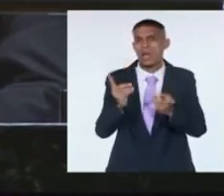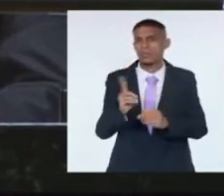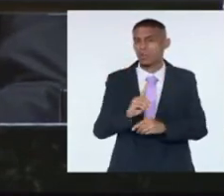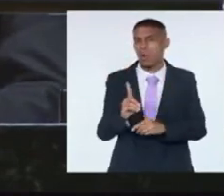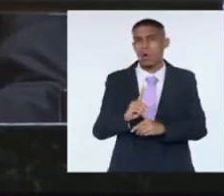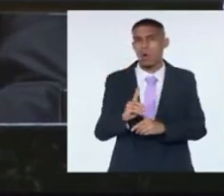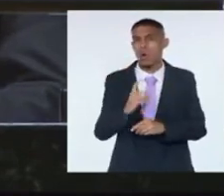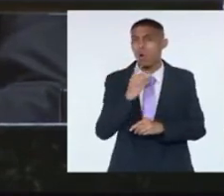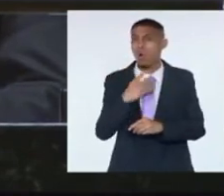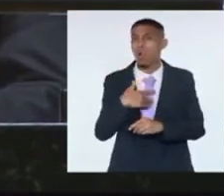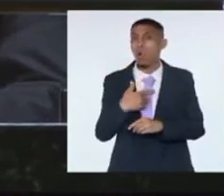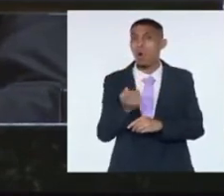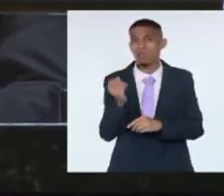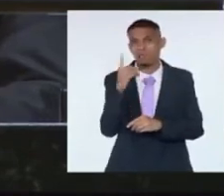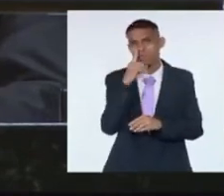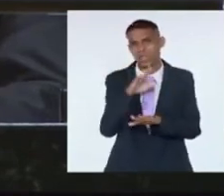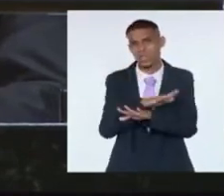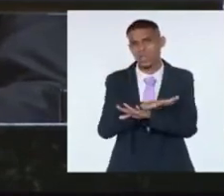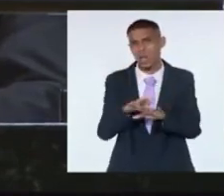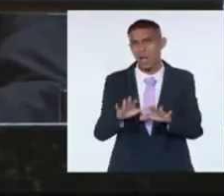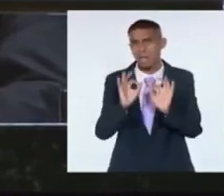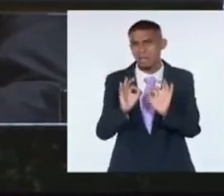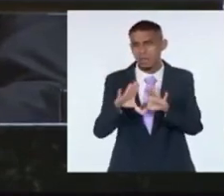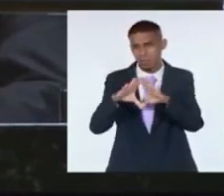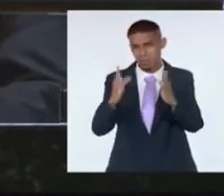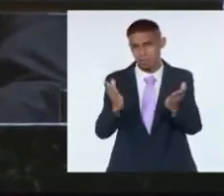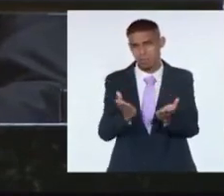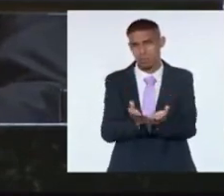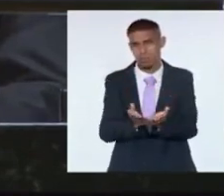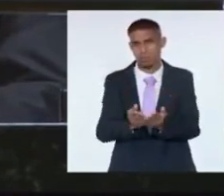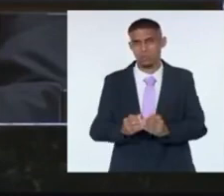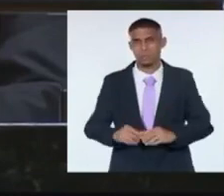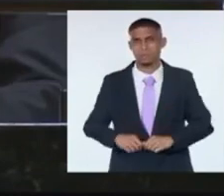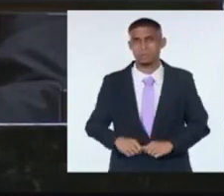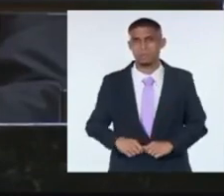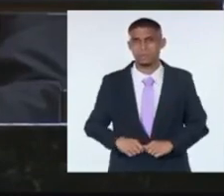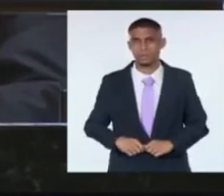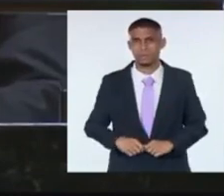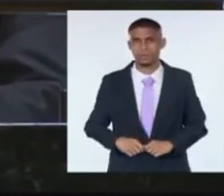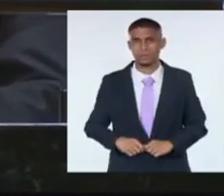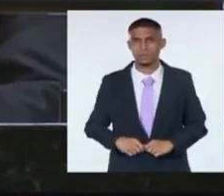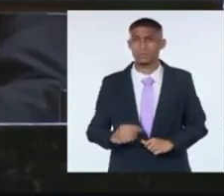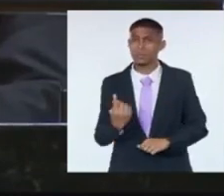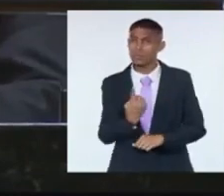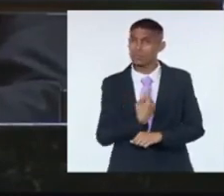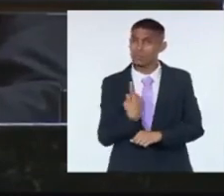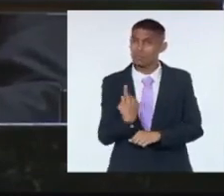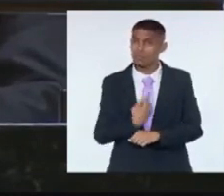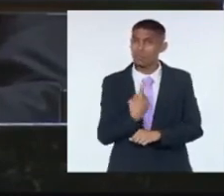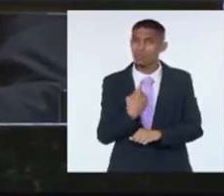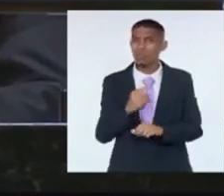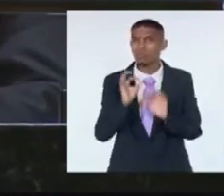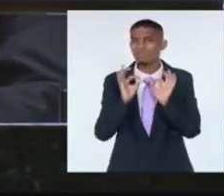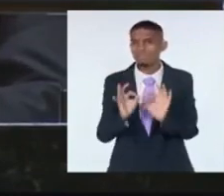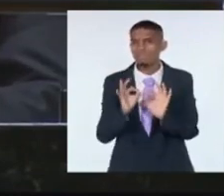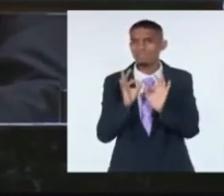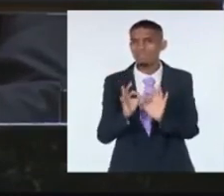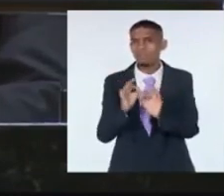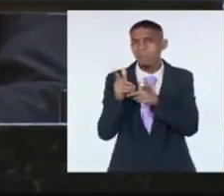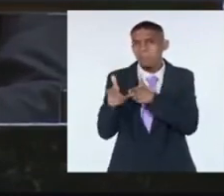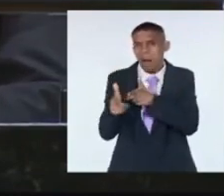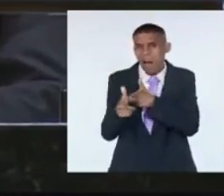sino cómo acabarla en nuestro propio planeta nos hemos dedicado a la guerra